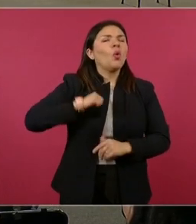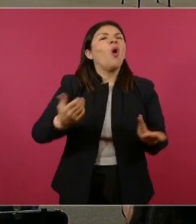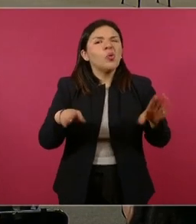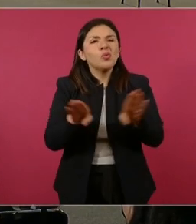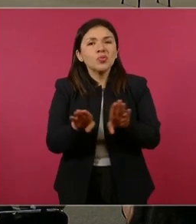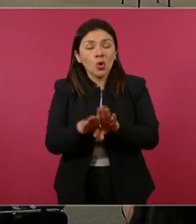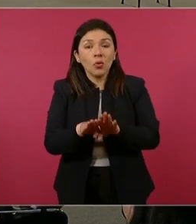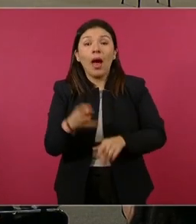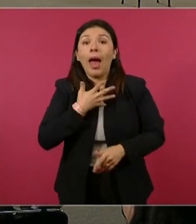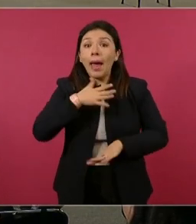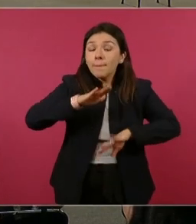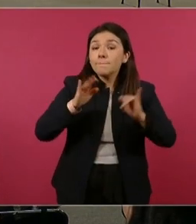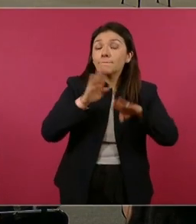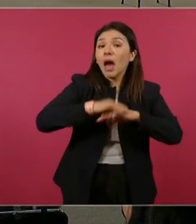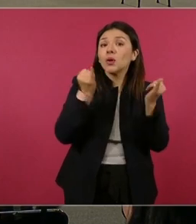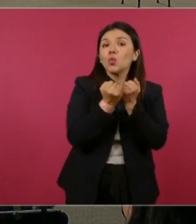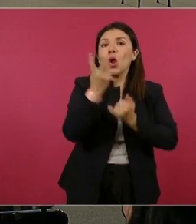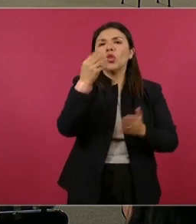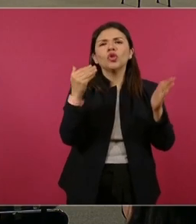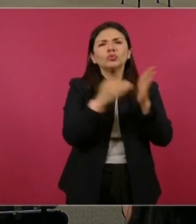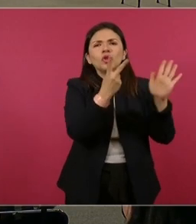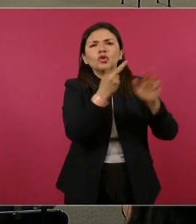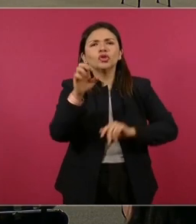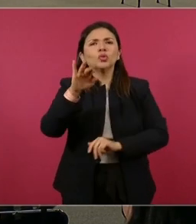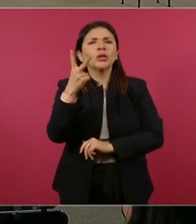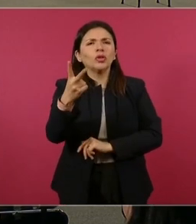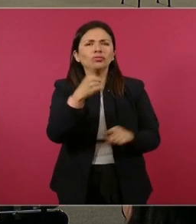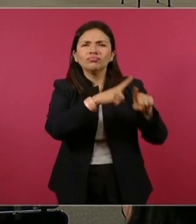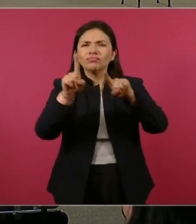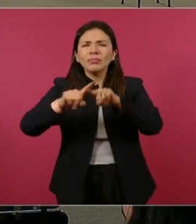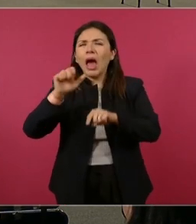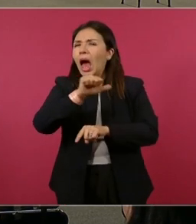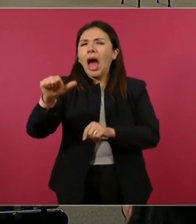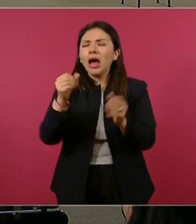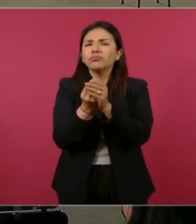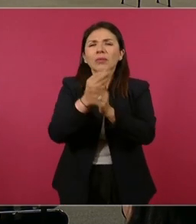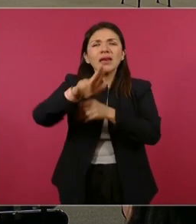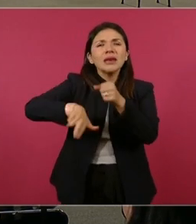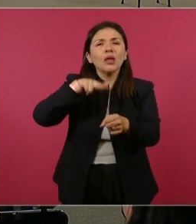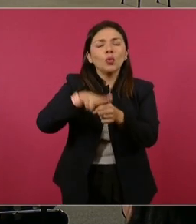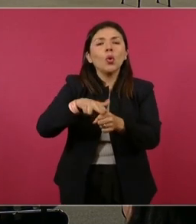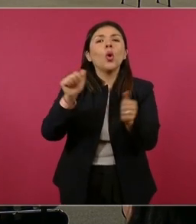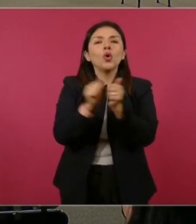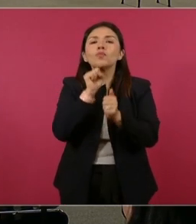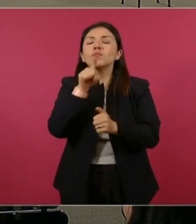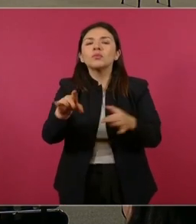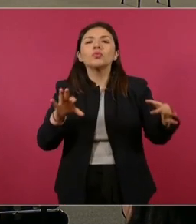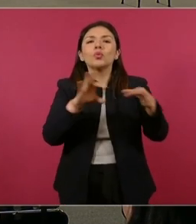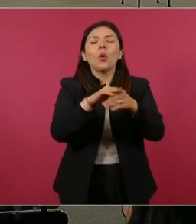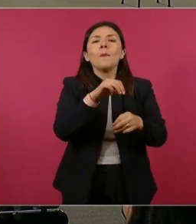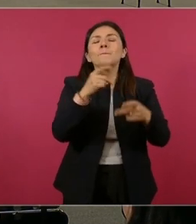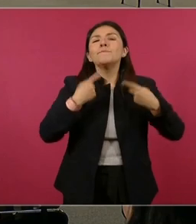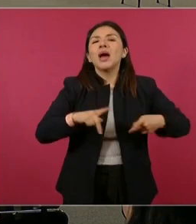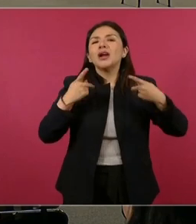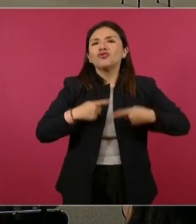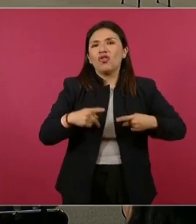y 2.252 rasgos naturales asociados a la presencia de grupos